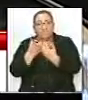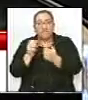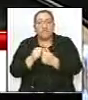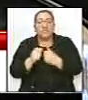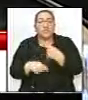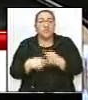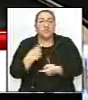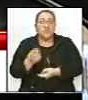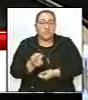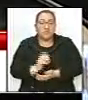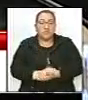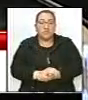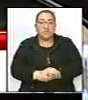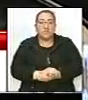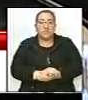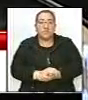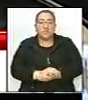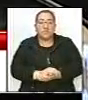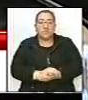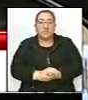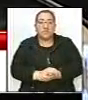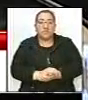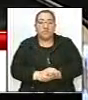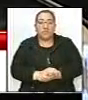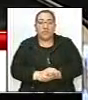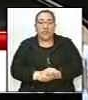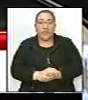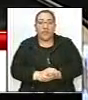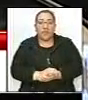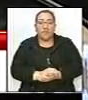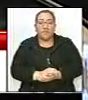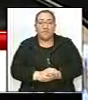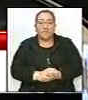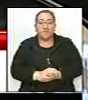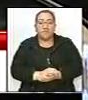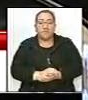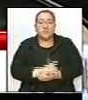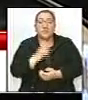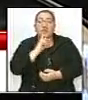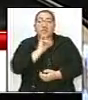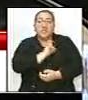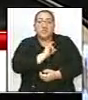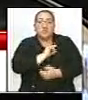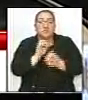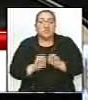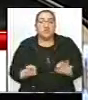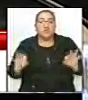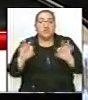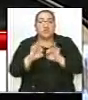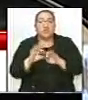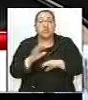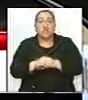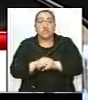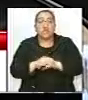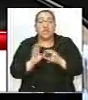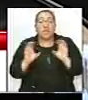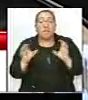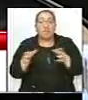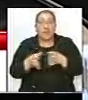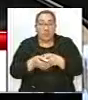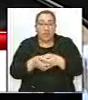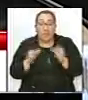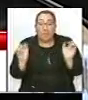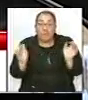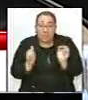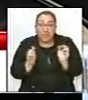¿no? El sector justamente de las MIPES y sobre todo, es que no son excluyentes, ¿ah? Las MIPES, también